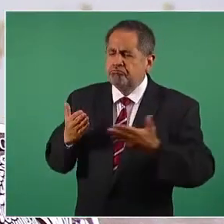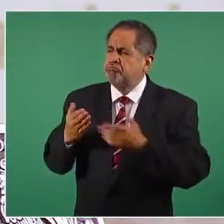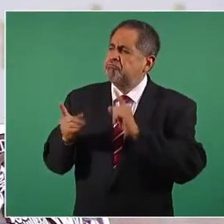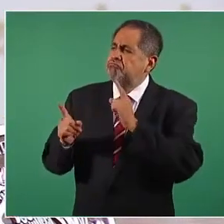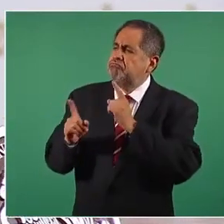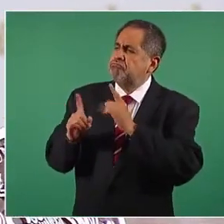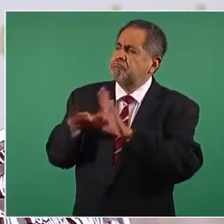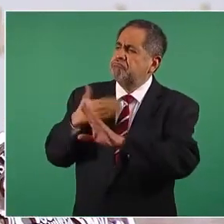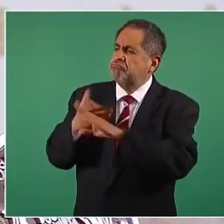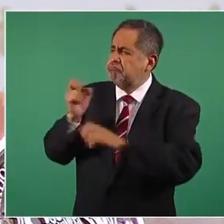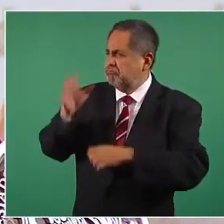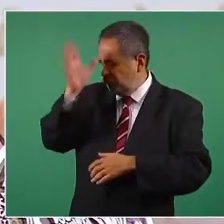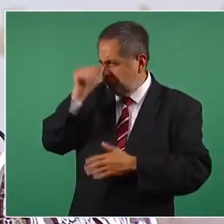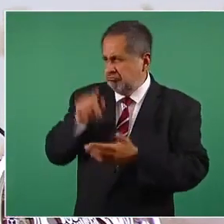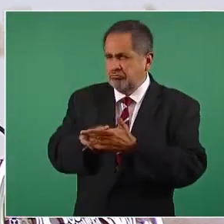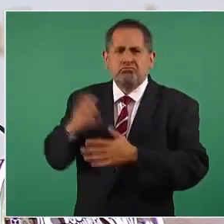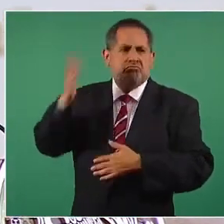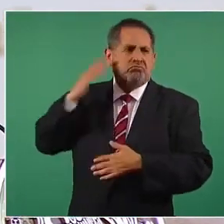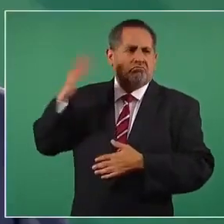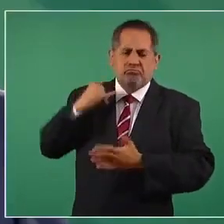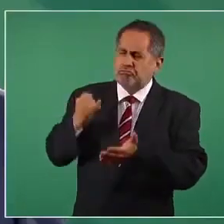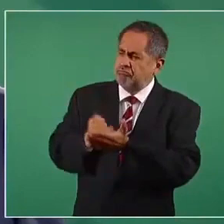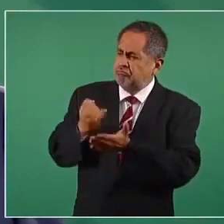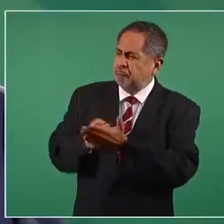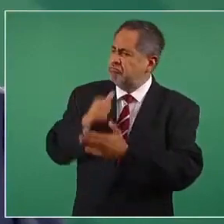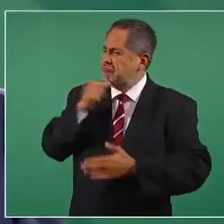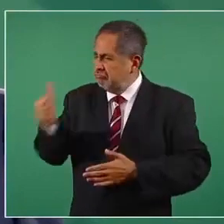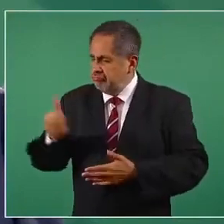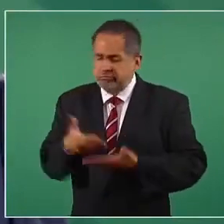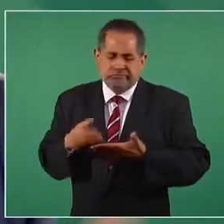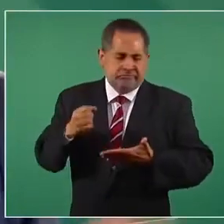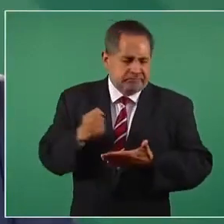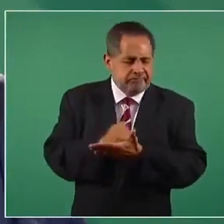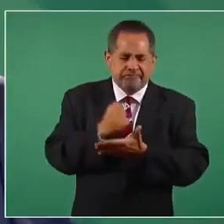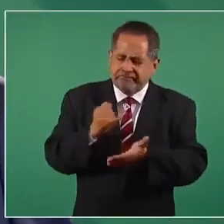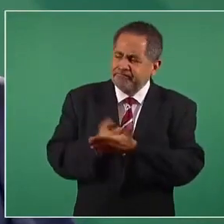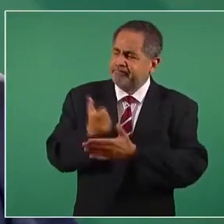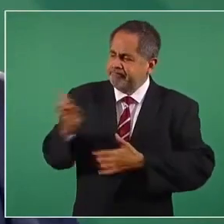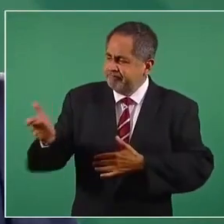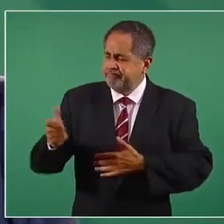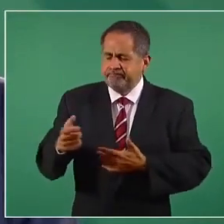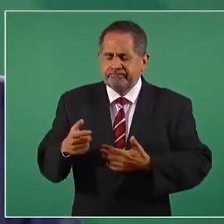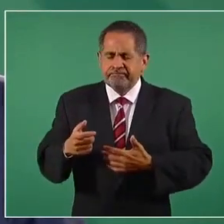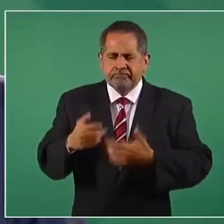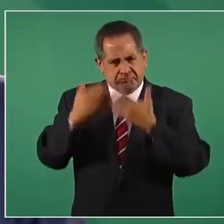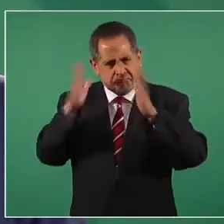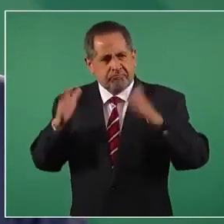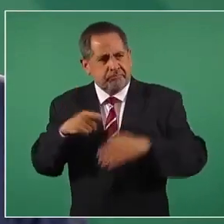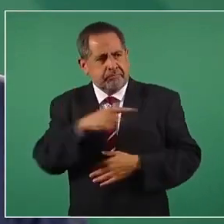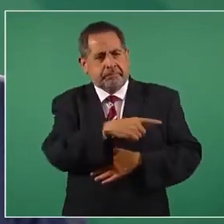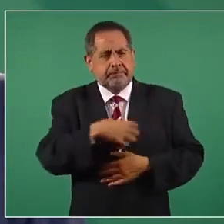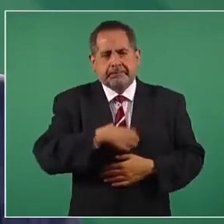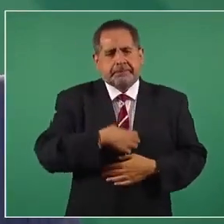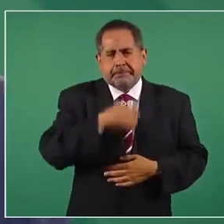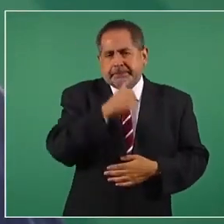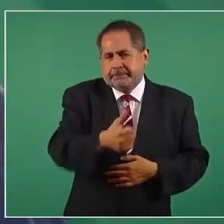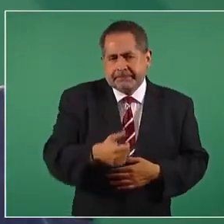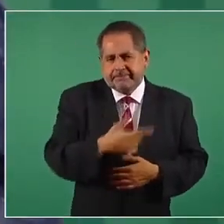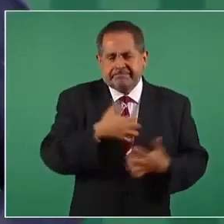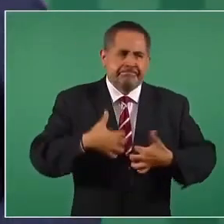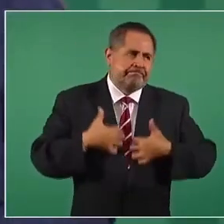que ahora tienen que pagar impuestos porque antes no pagaban, pues ¿cómo van a estar contentos?